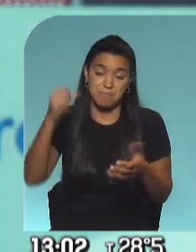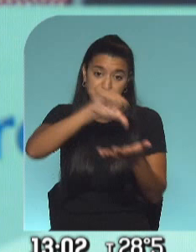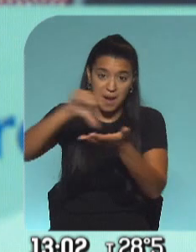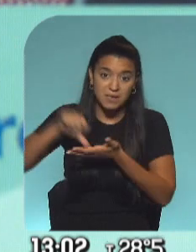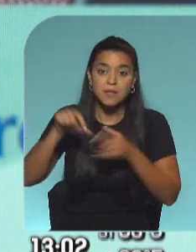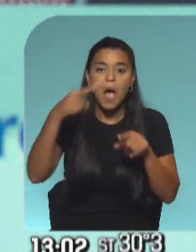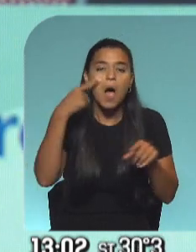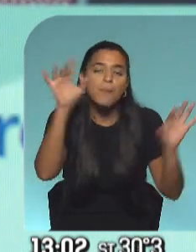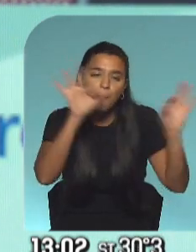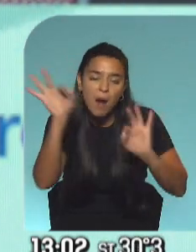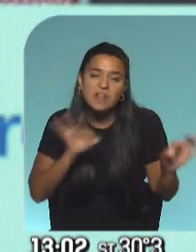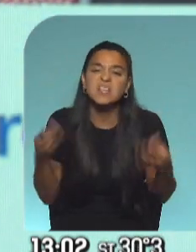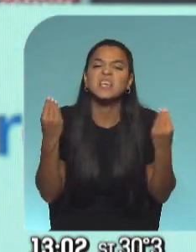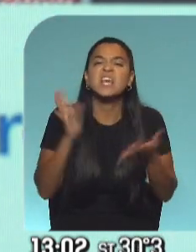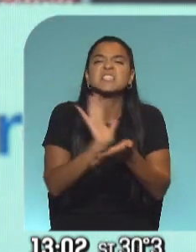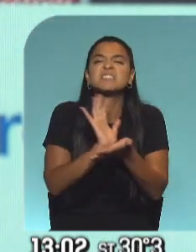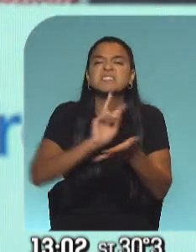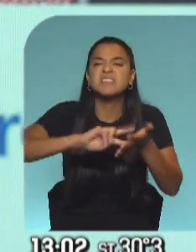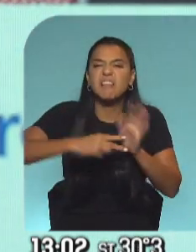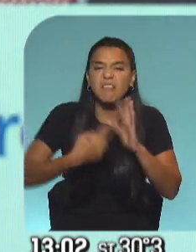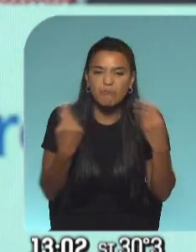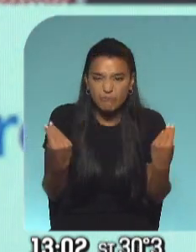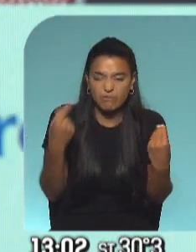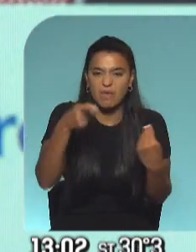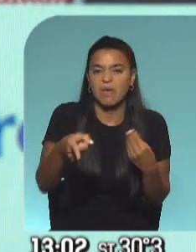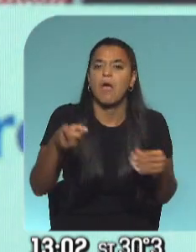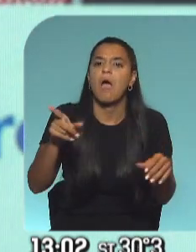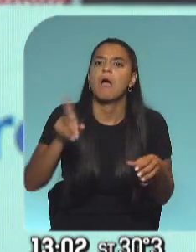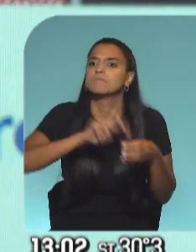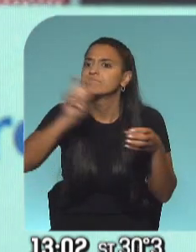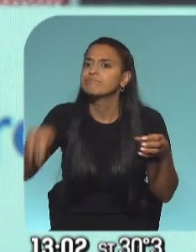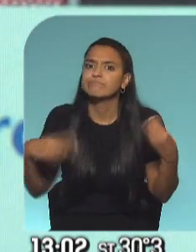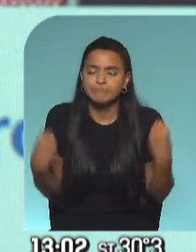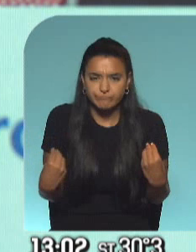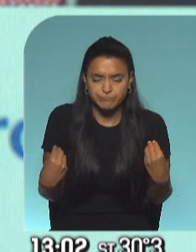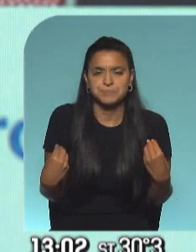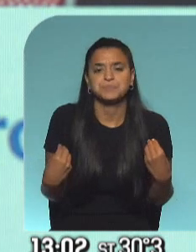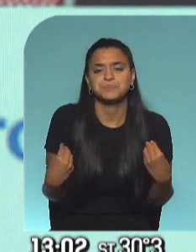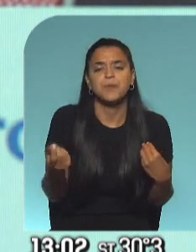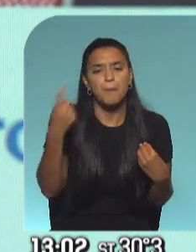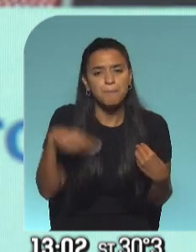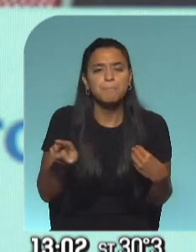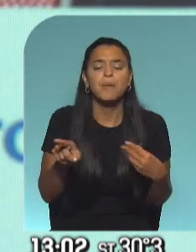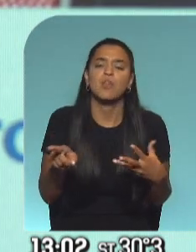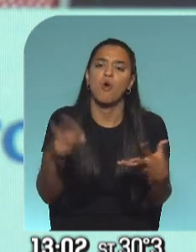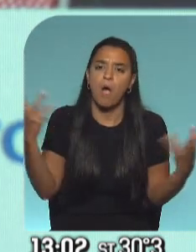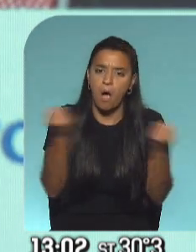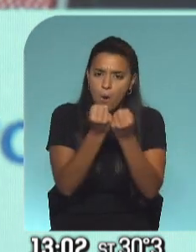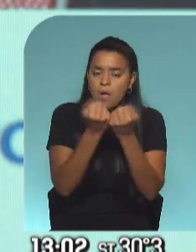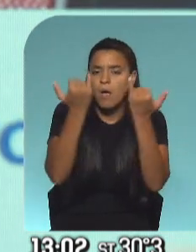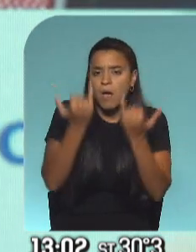estar analizando de lo que significa esta ruptura, pero los nexos, los lazos que se